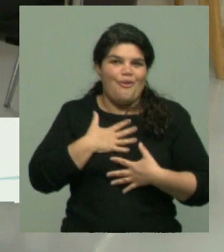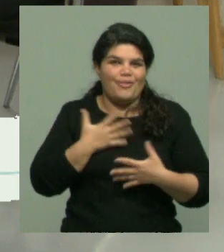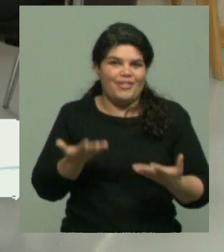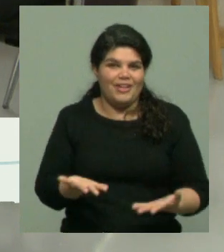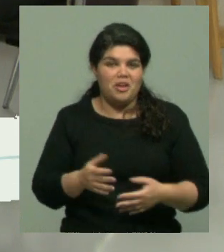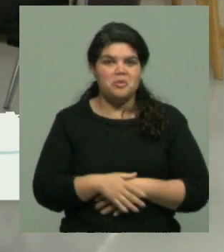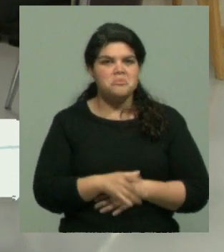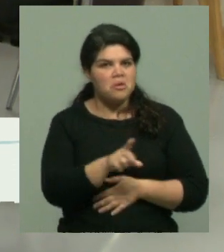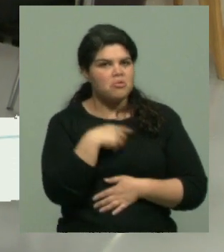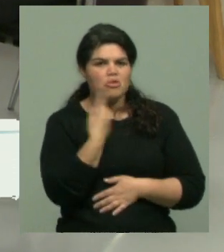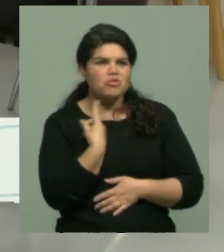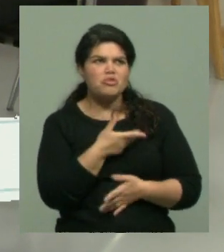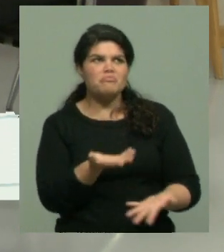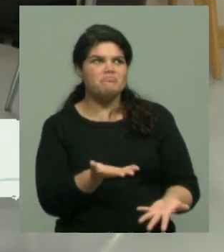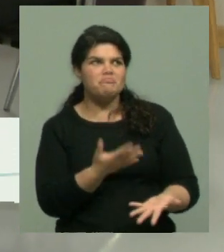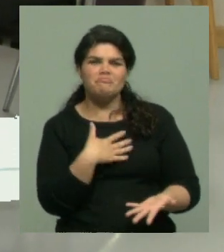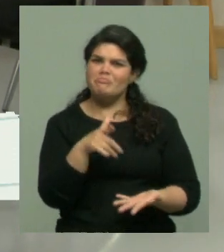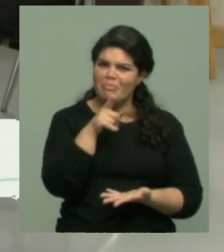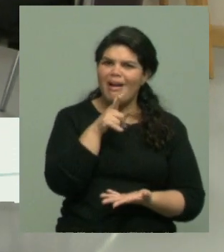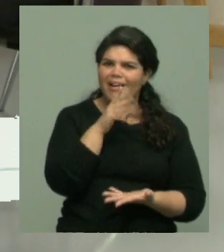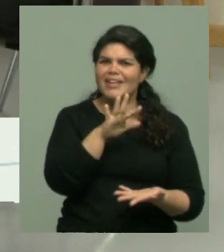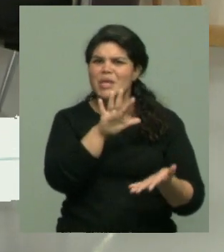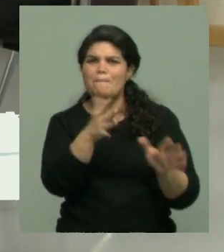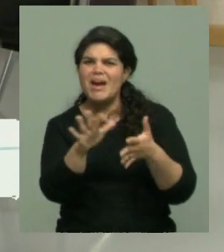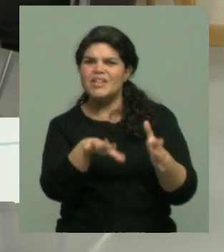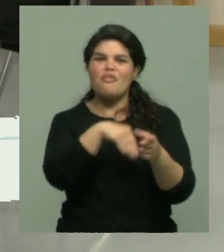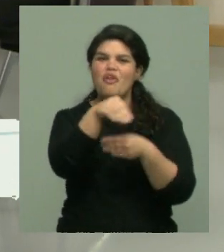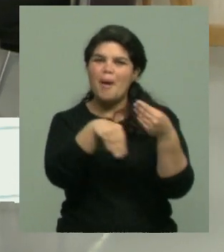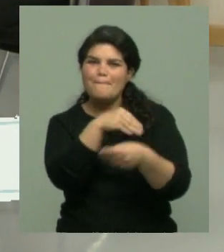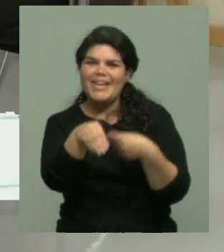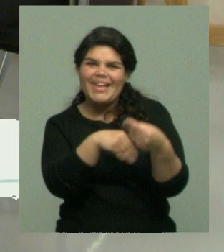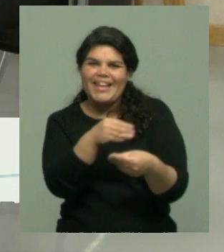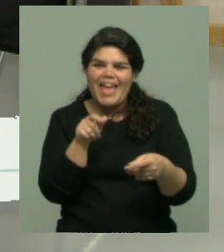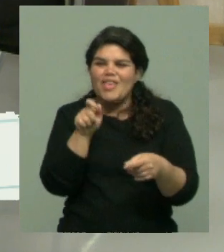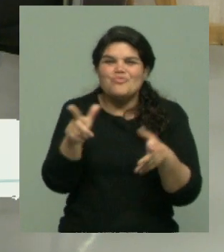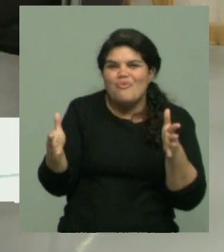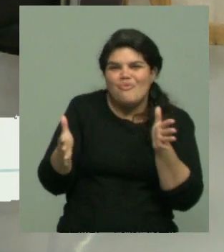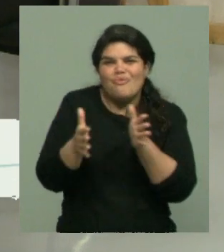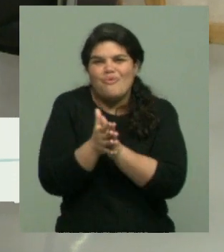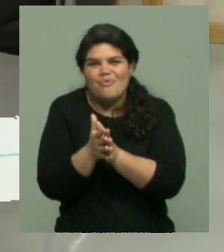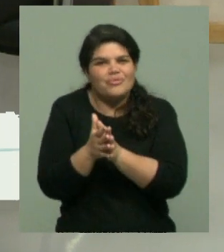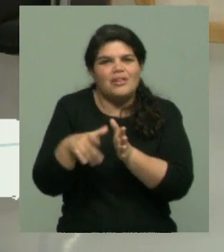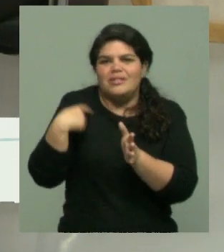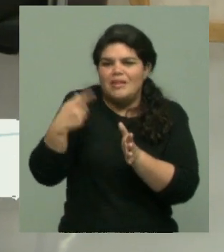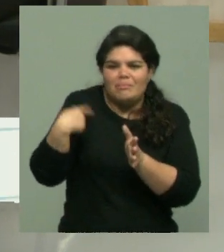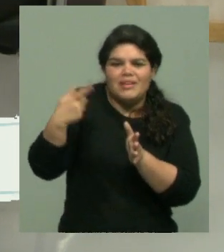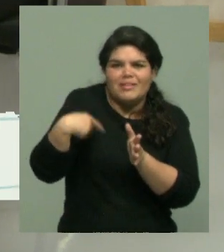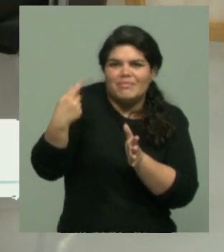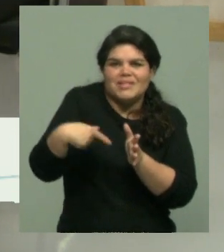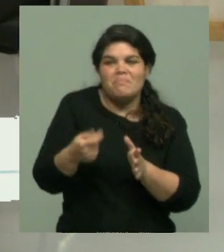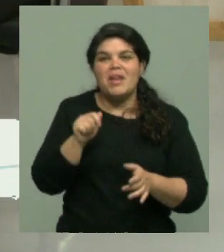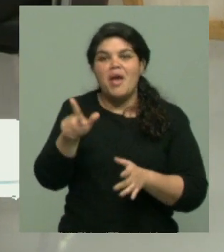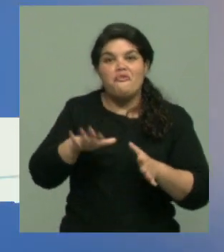nosotros y nosotros nos transformamos como en cierta familia de él, de acompañarnos. Lo que le pasa a él de sentirse feliz,